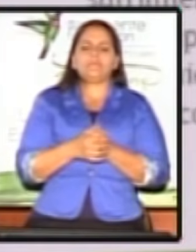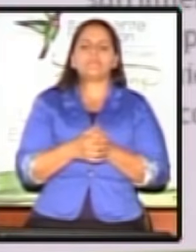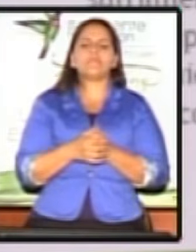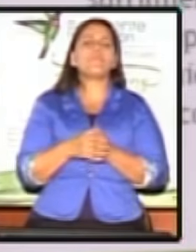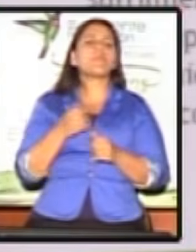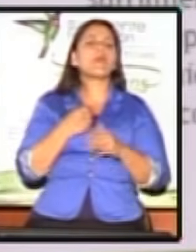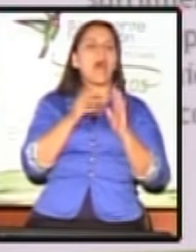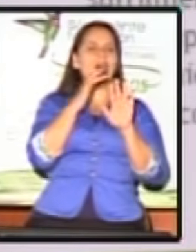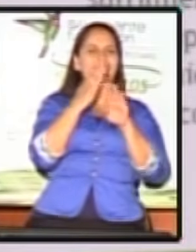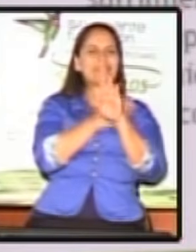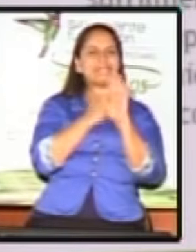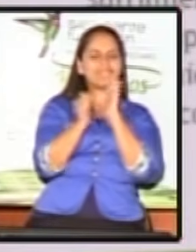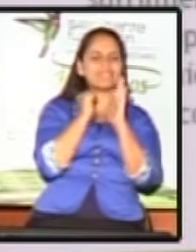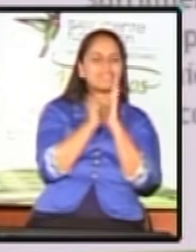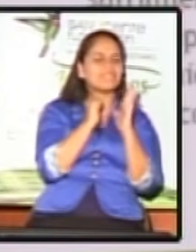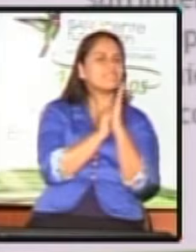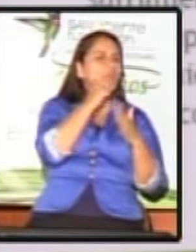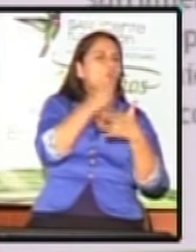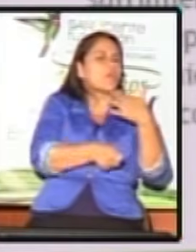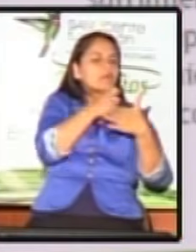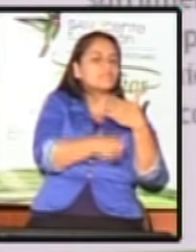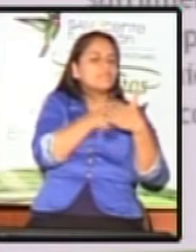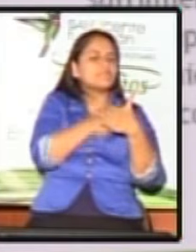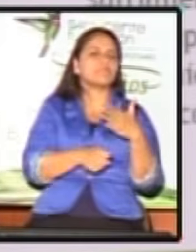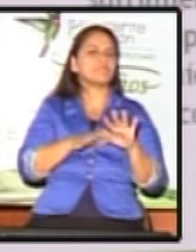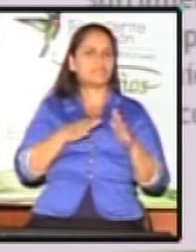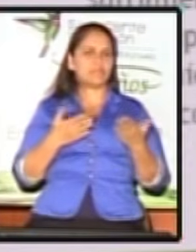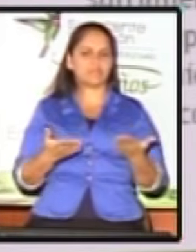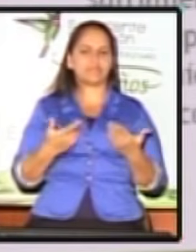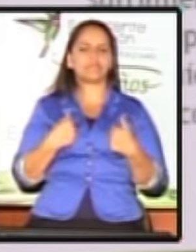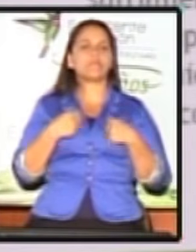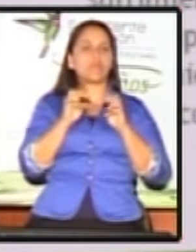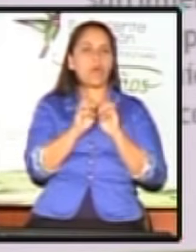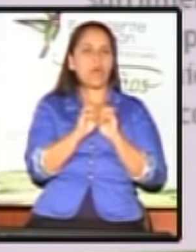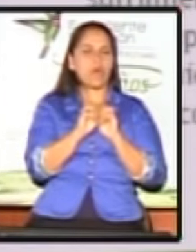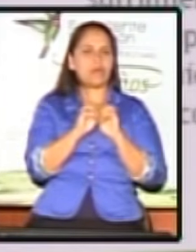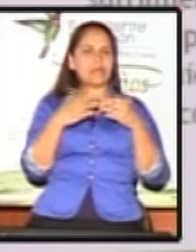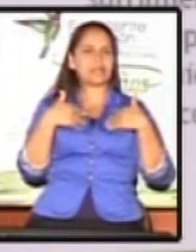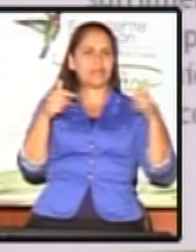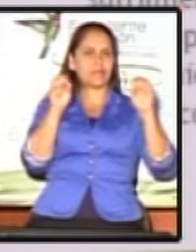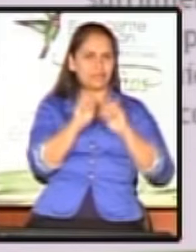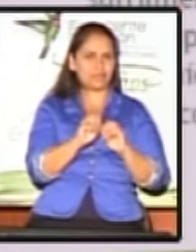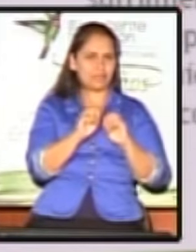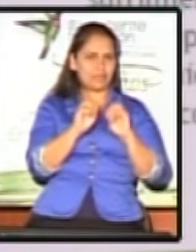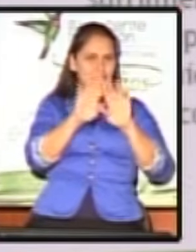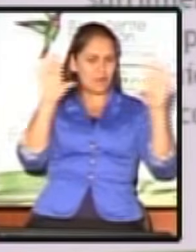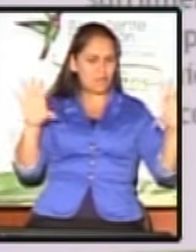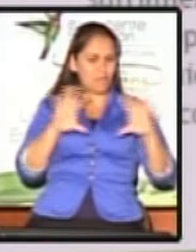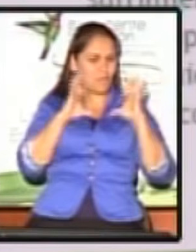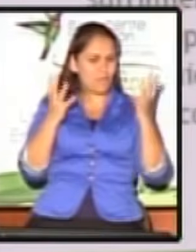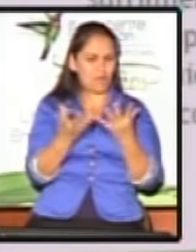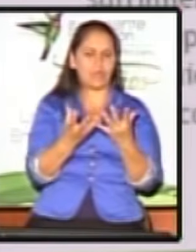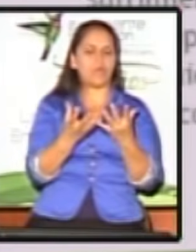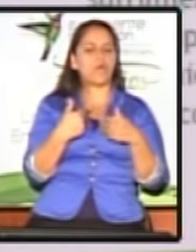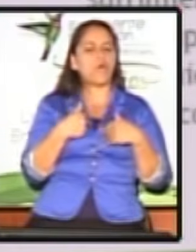último cambio es que la Organización Mundial de la Salud dice que amplía el enfoque del cuidado paliativo o la definición a